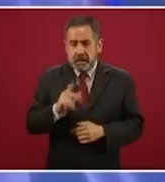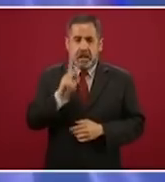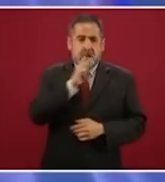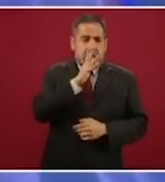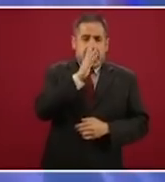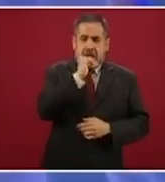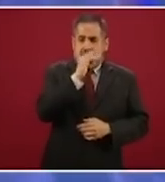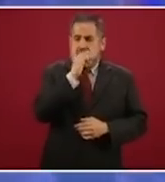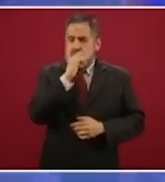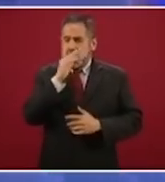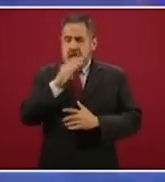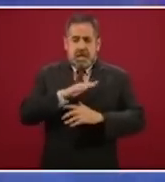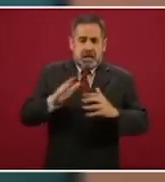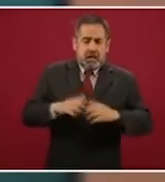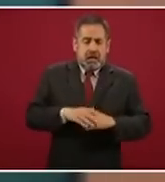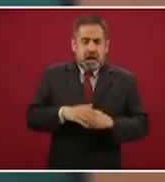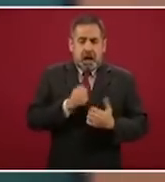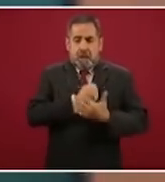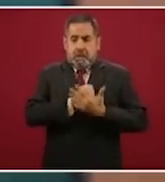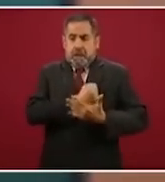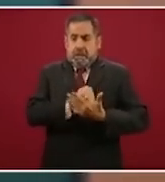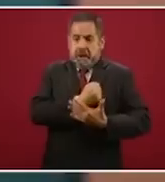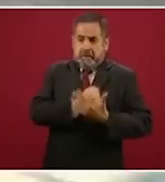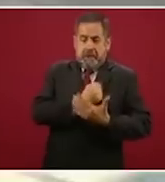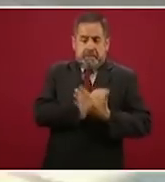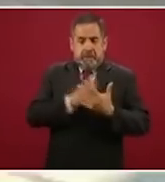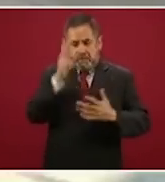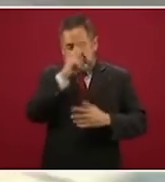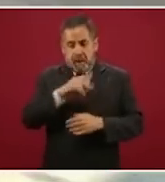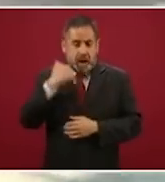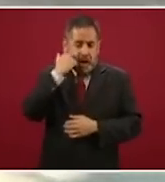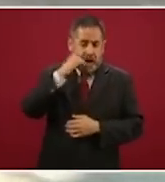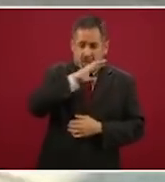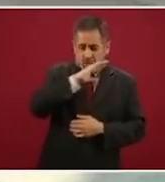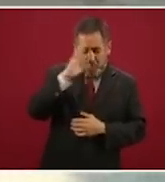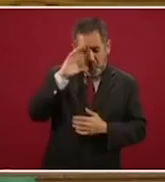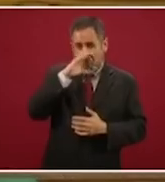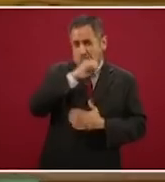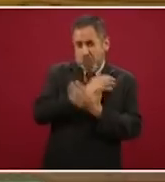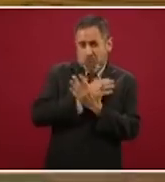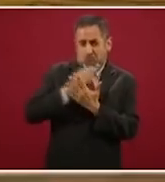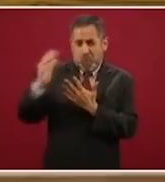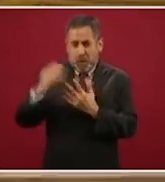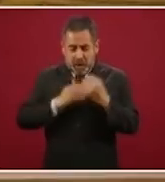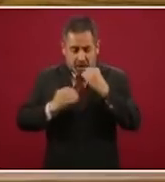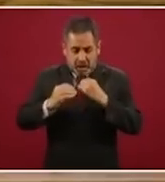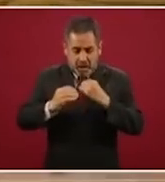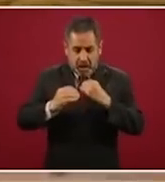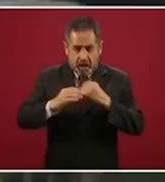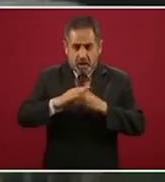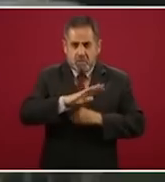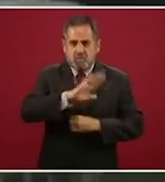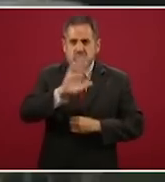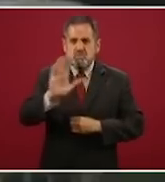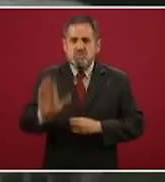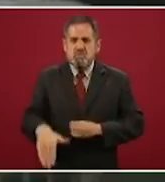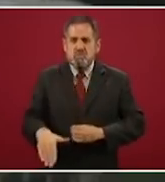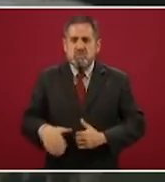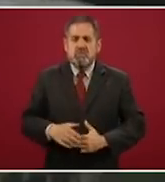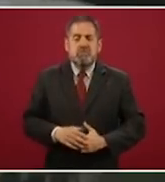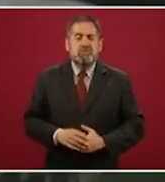del ritmo cardíaco, presión arterial, temperatura corporal, apetito y la muerte. En la